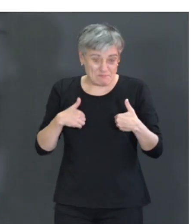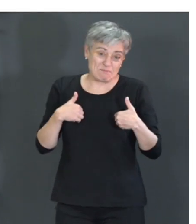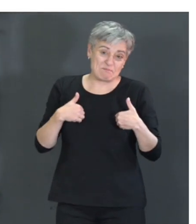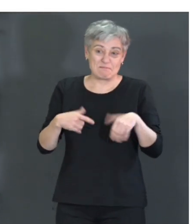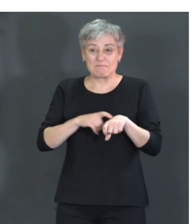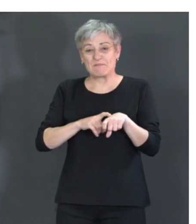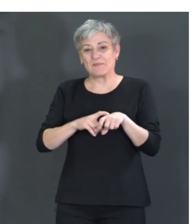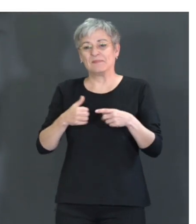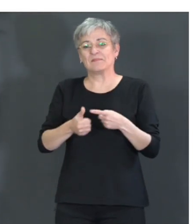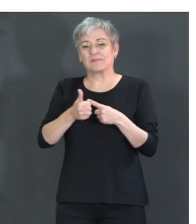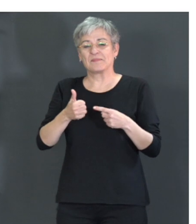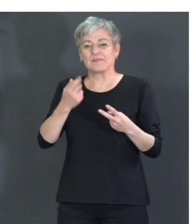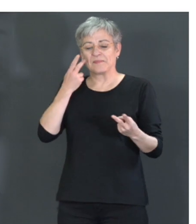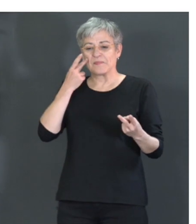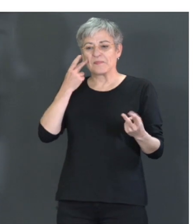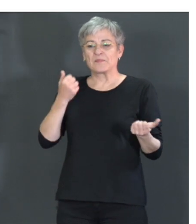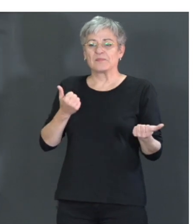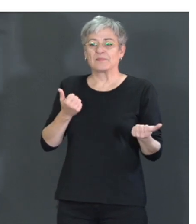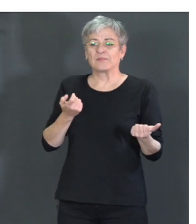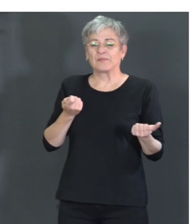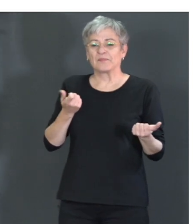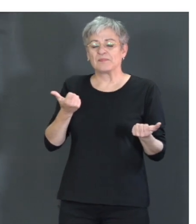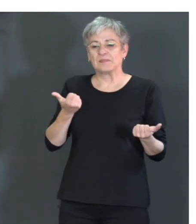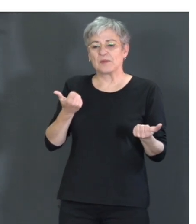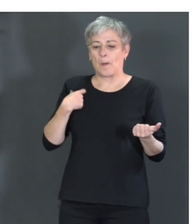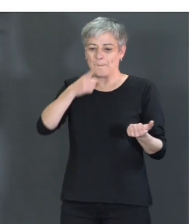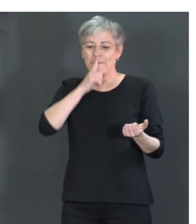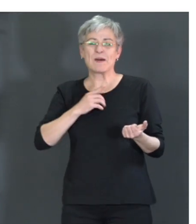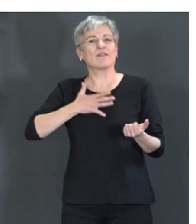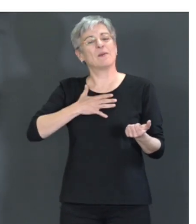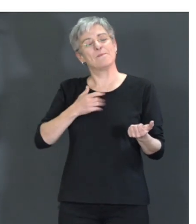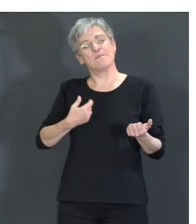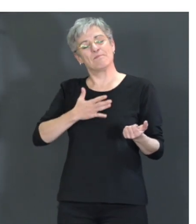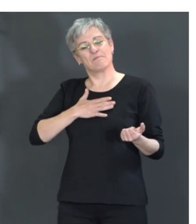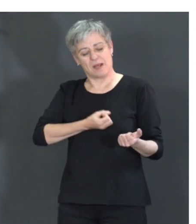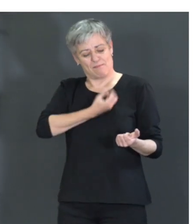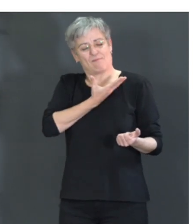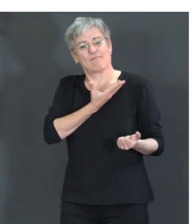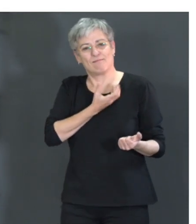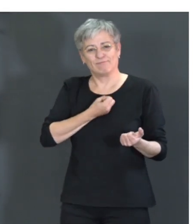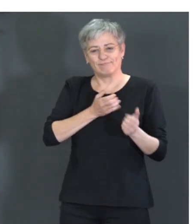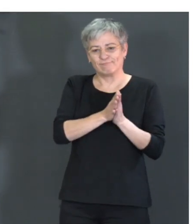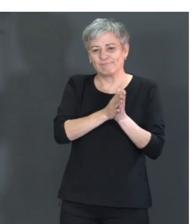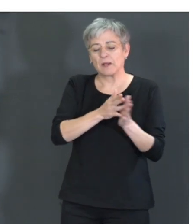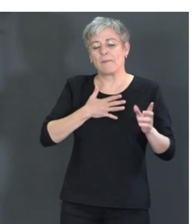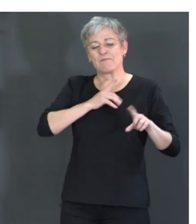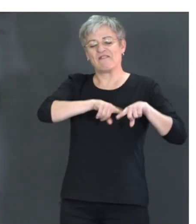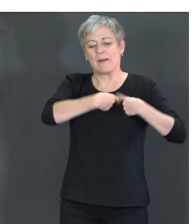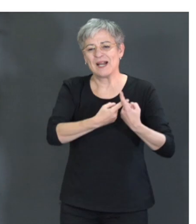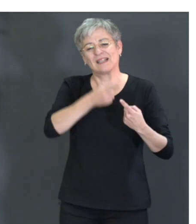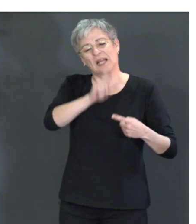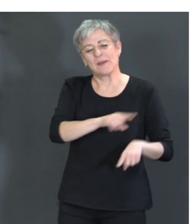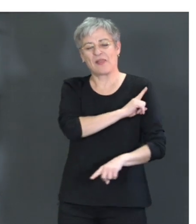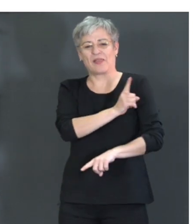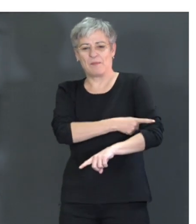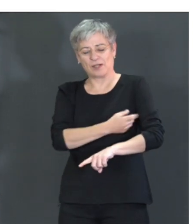la parte esta más profesional de mi perfil, pues un poco mi motivación es sobre todo, mis hobbies es sobre todo la familia y el deporte. Es un poco